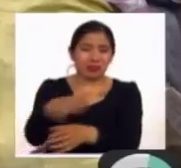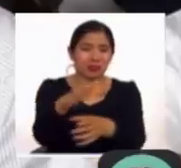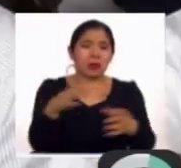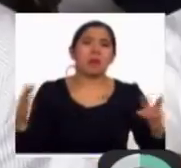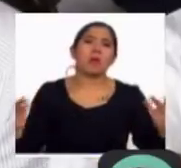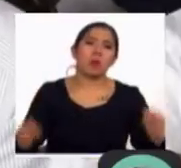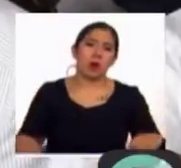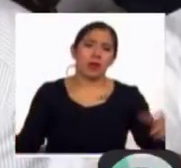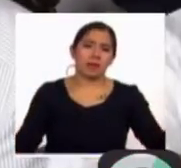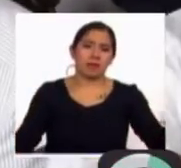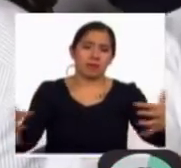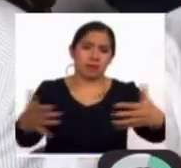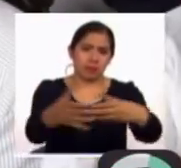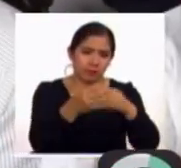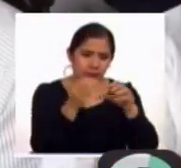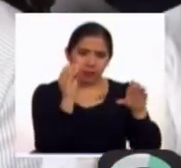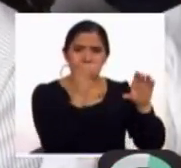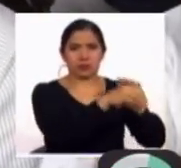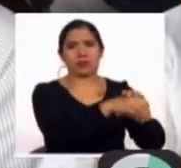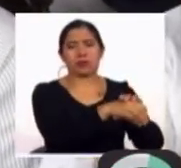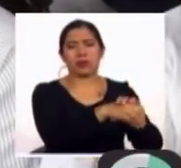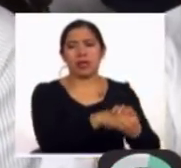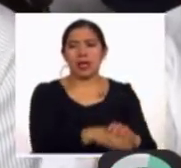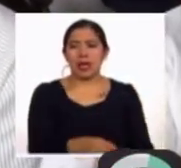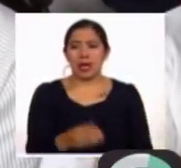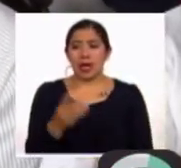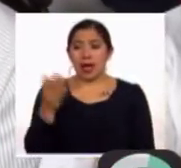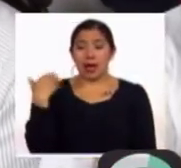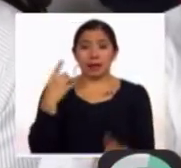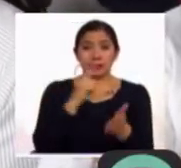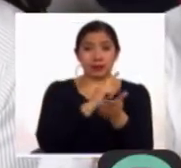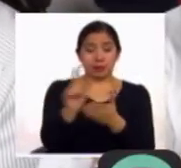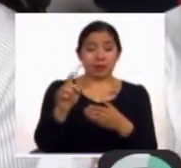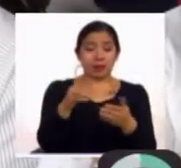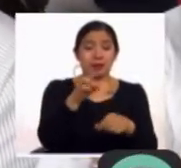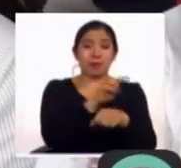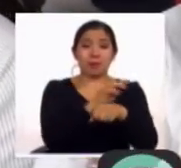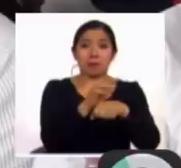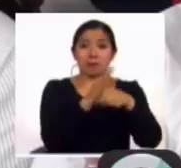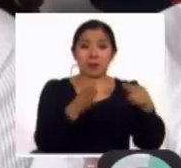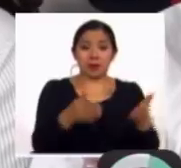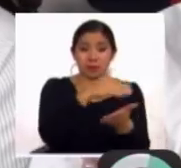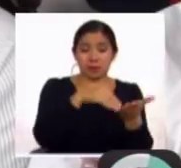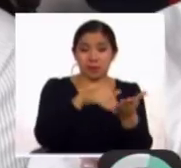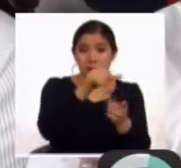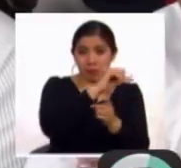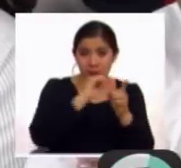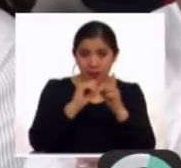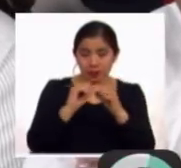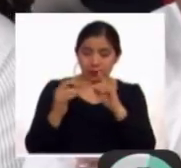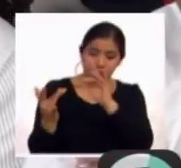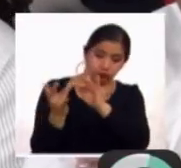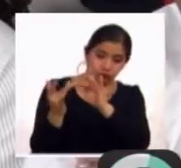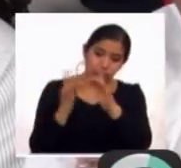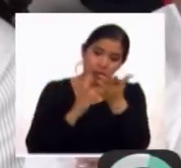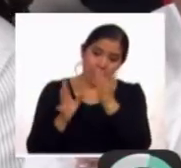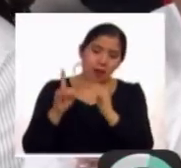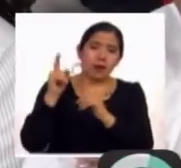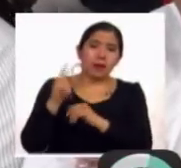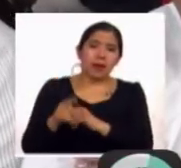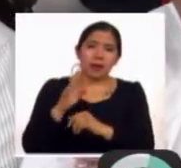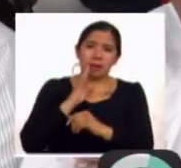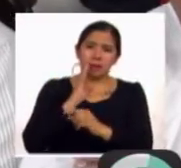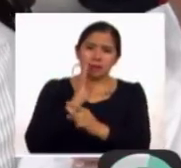semana pasada, recomendado ministro del Medio Ambiente para que pueda contactarse con los dirigentes, explicar